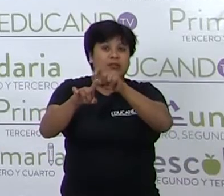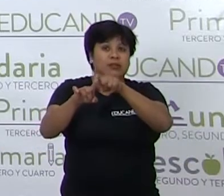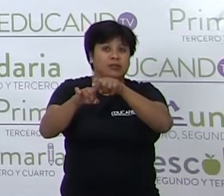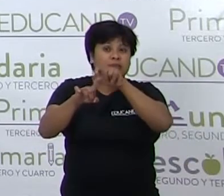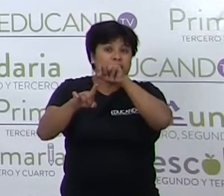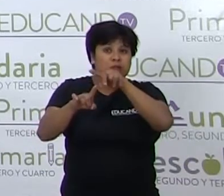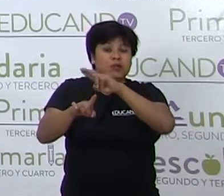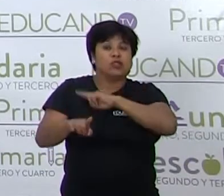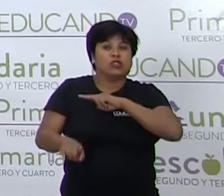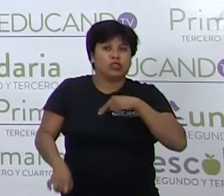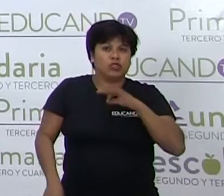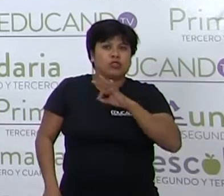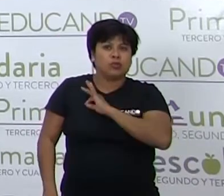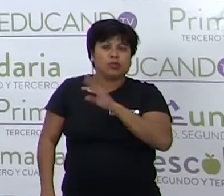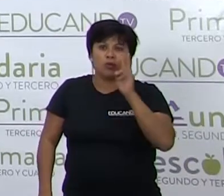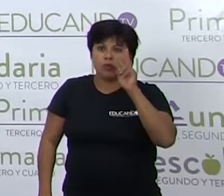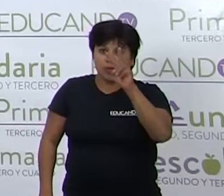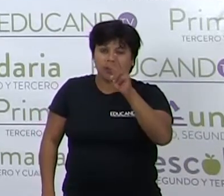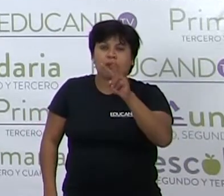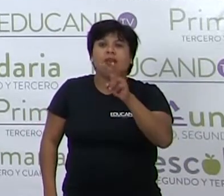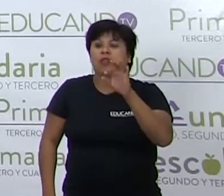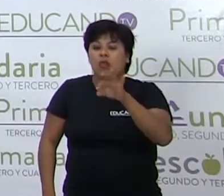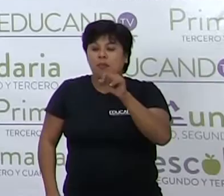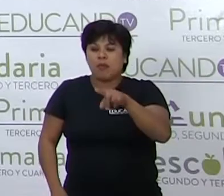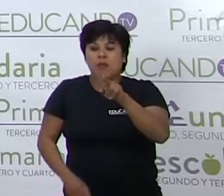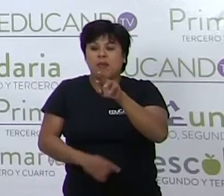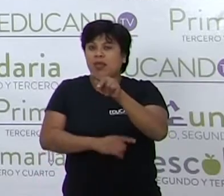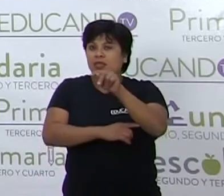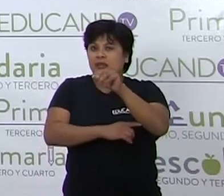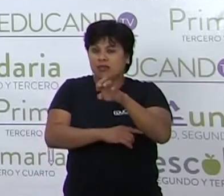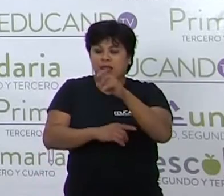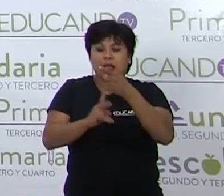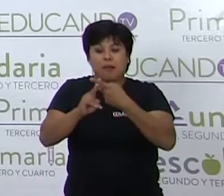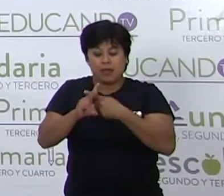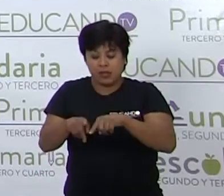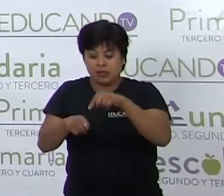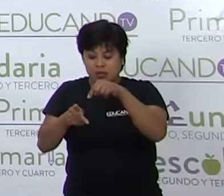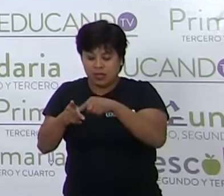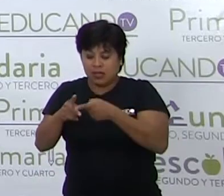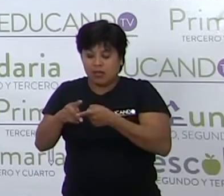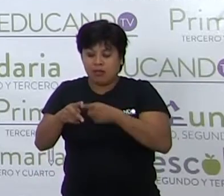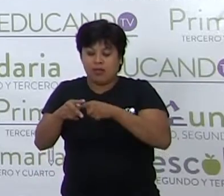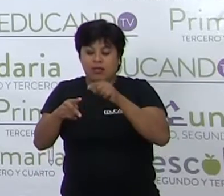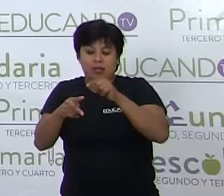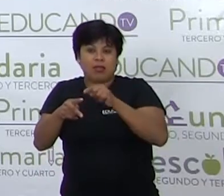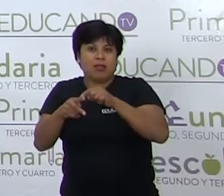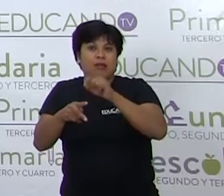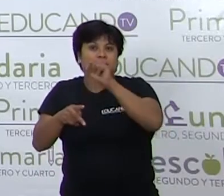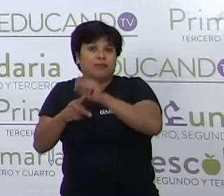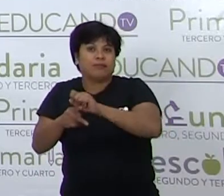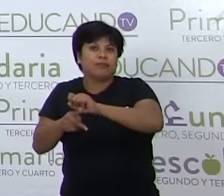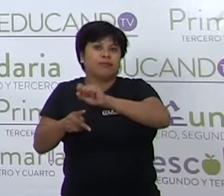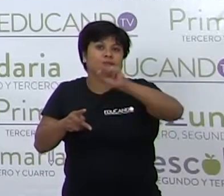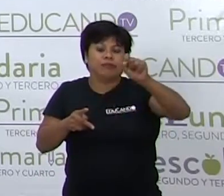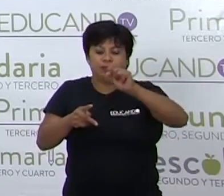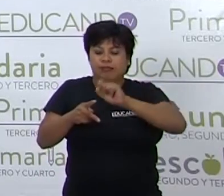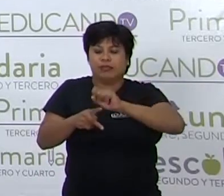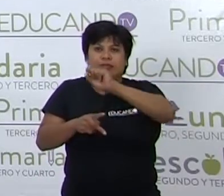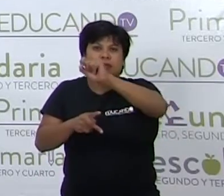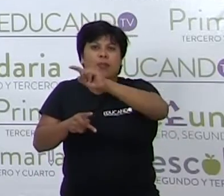observar no llegan precisamente al vértice parten del vértice pero se van al lado opuesto